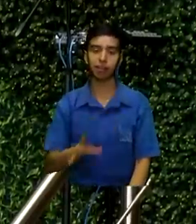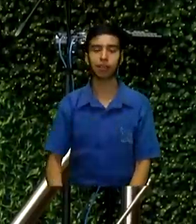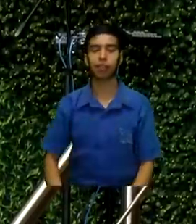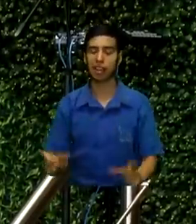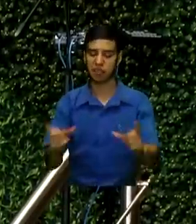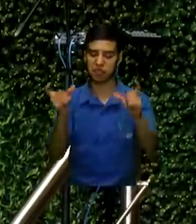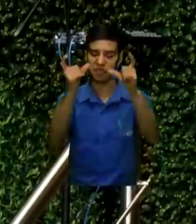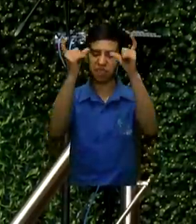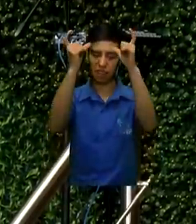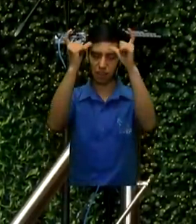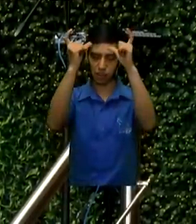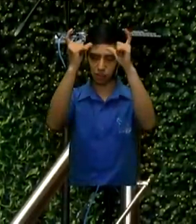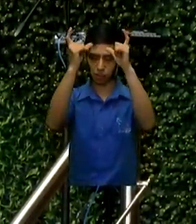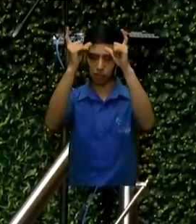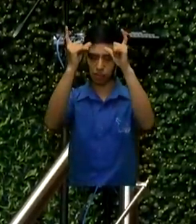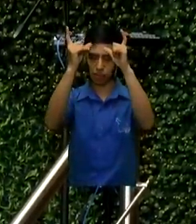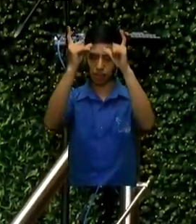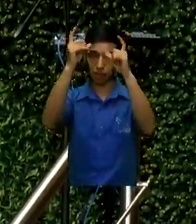poniendo.